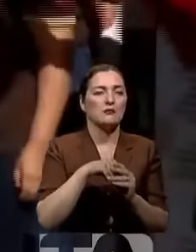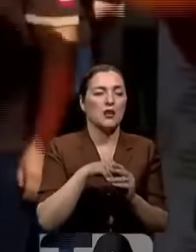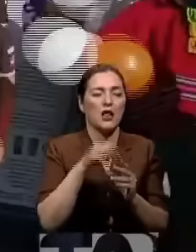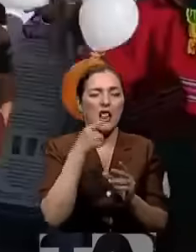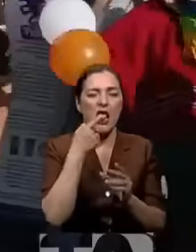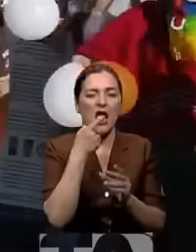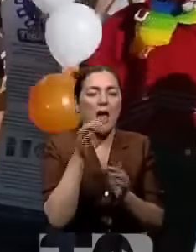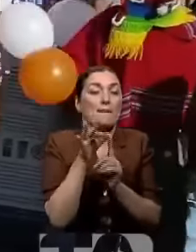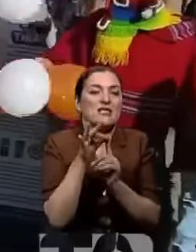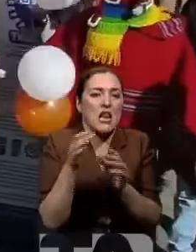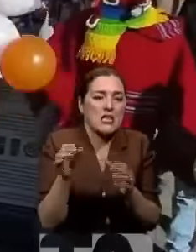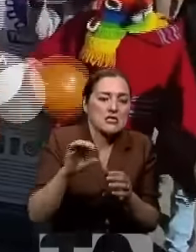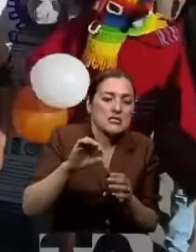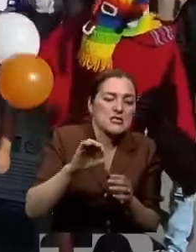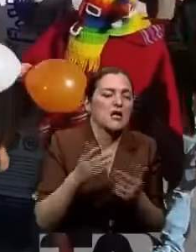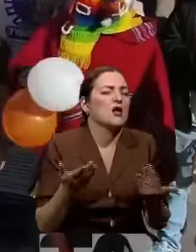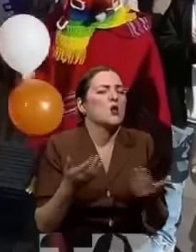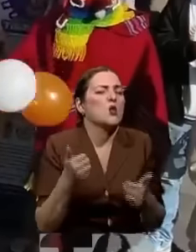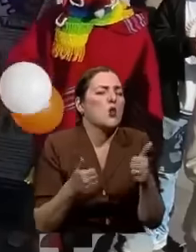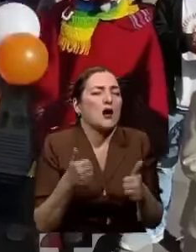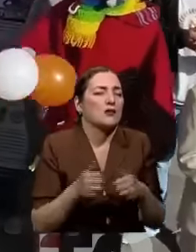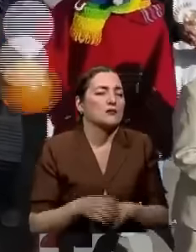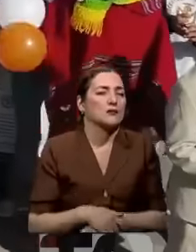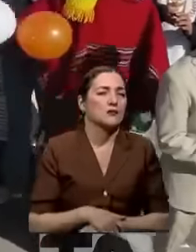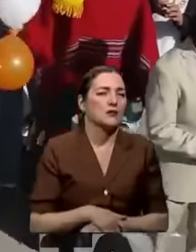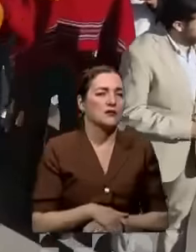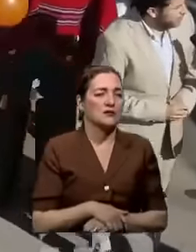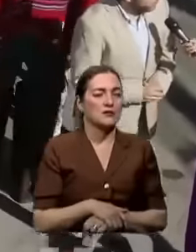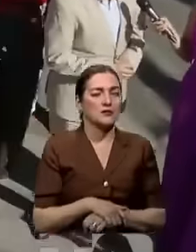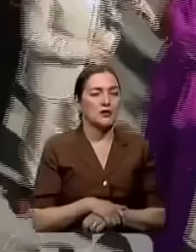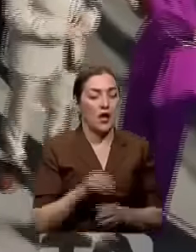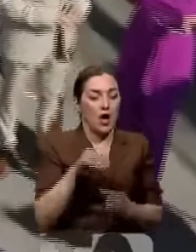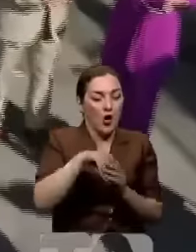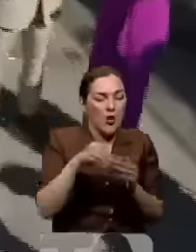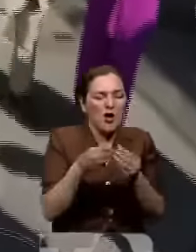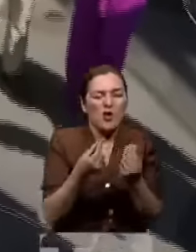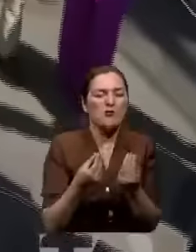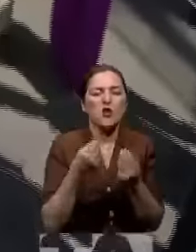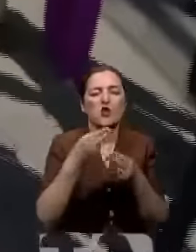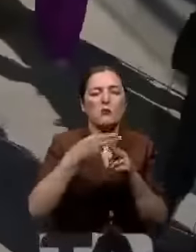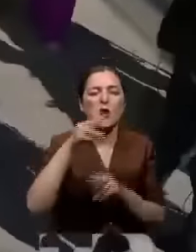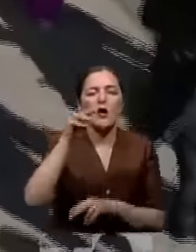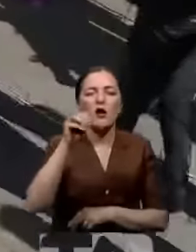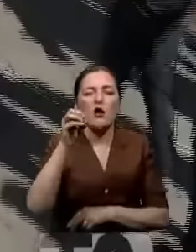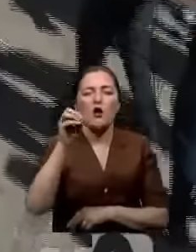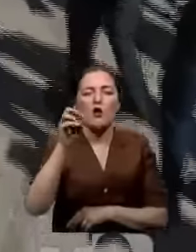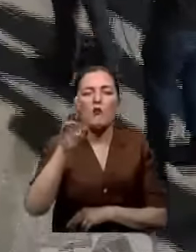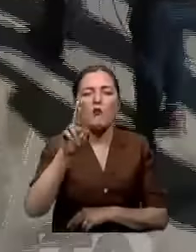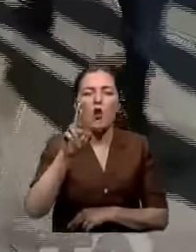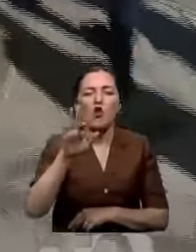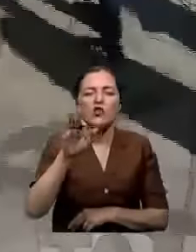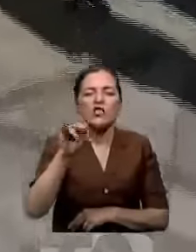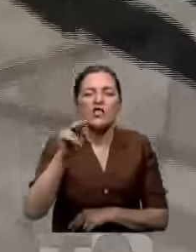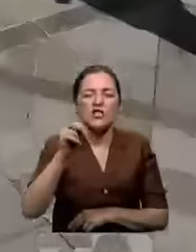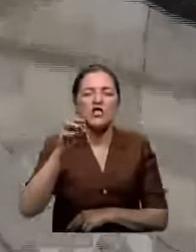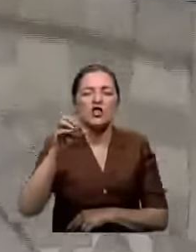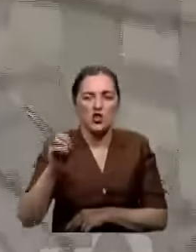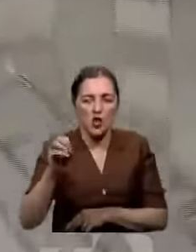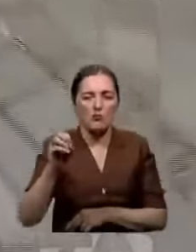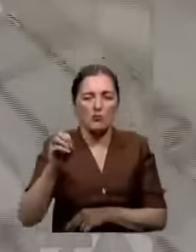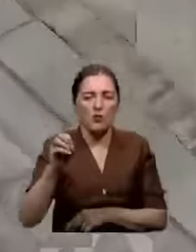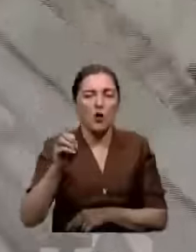toquecito especial que le han dado el día de hoy a estas guaguas? Es un relleno de mortiño, pero es una caramelización del mortiño, porque tú sabes